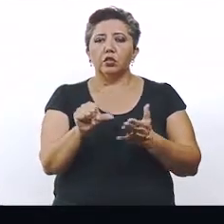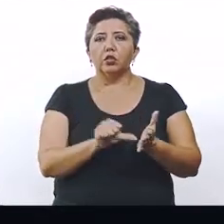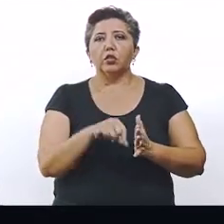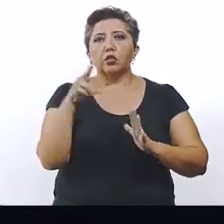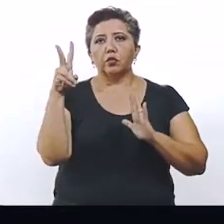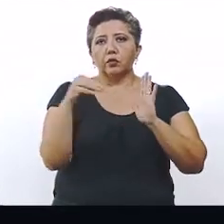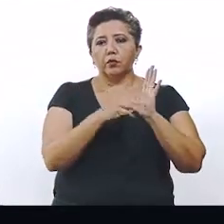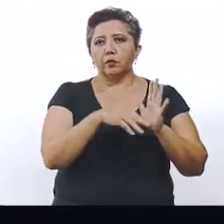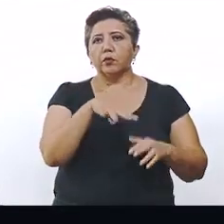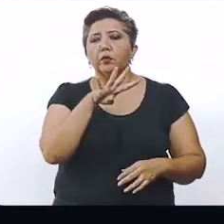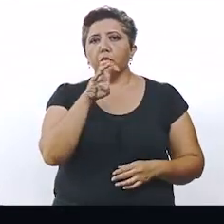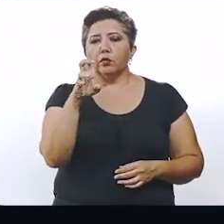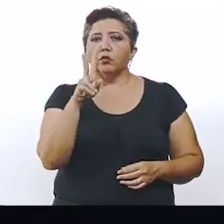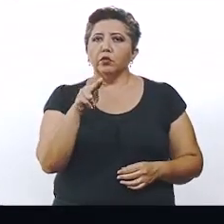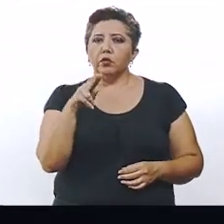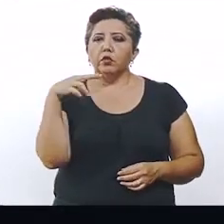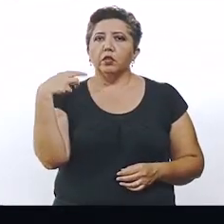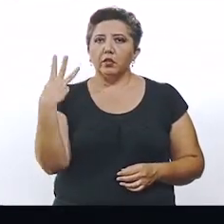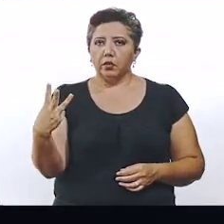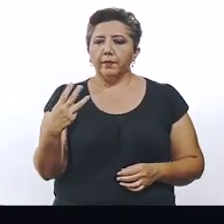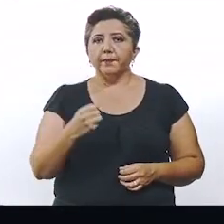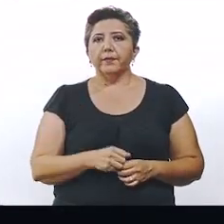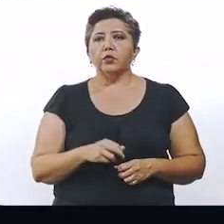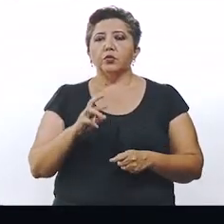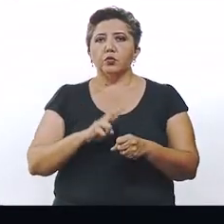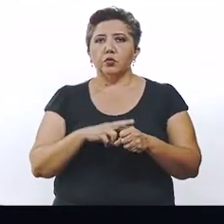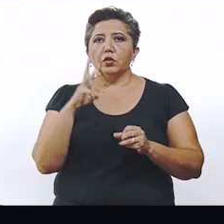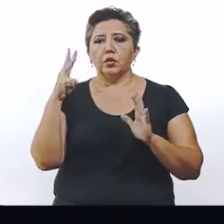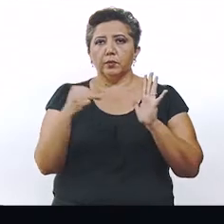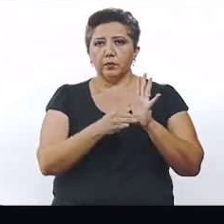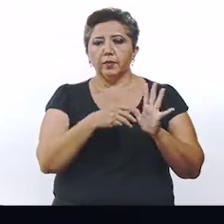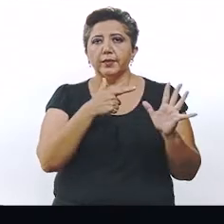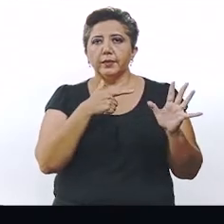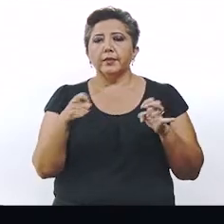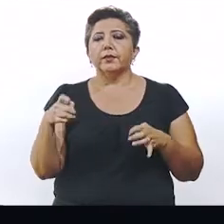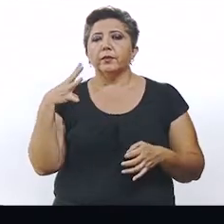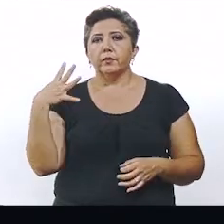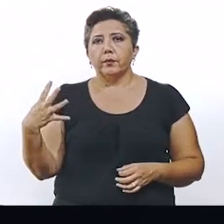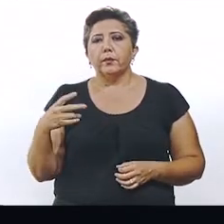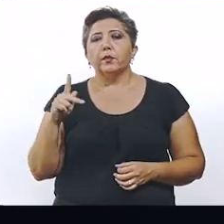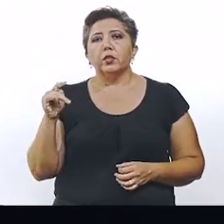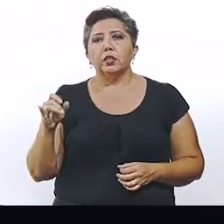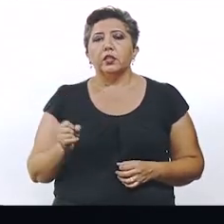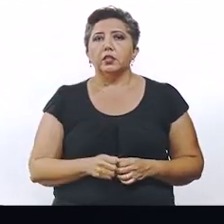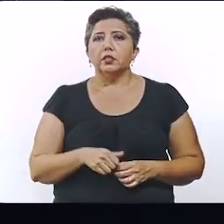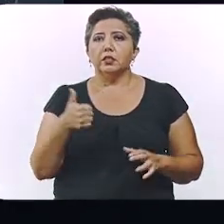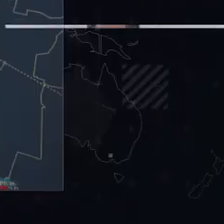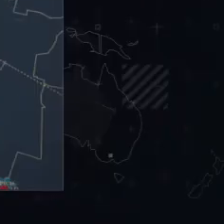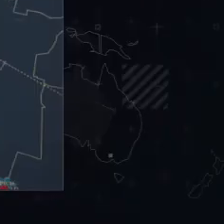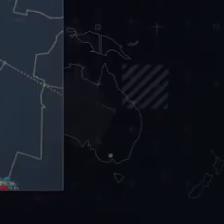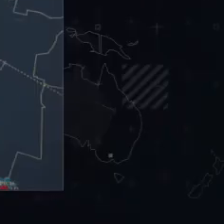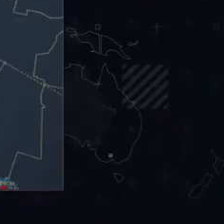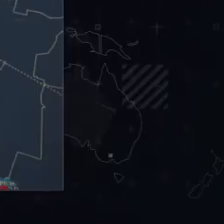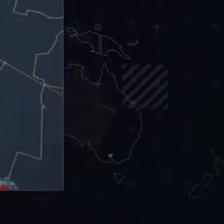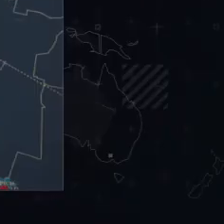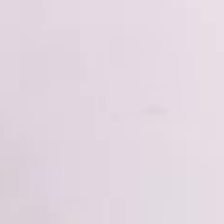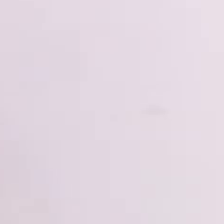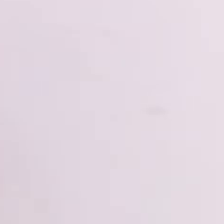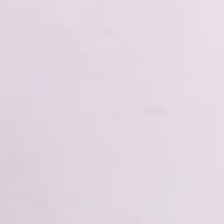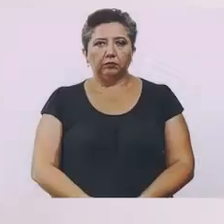centro 2.483, en la zona sur 3.704 y en la zona poniente